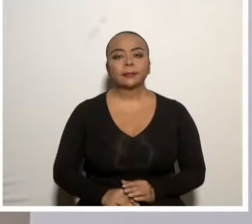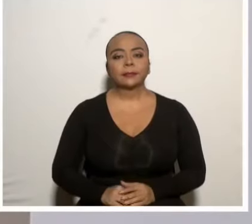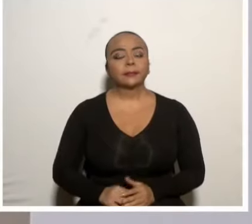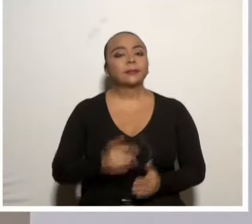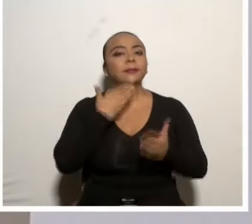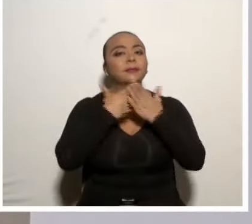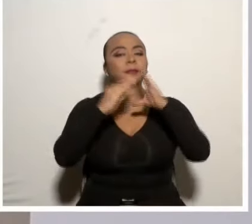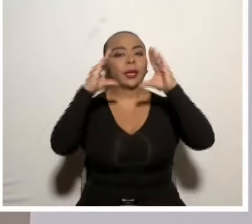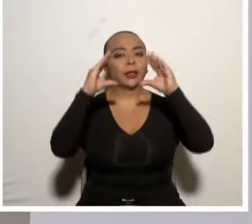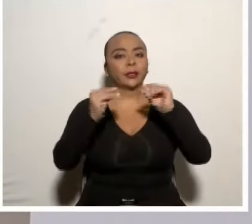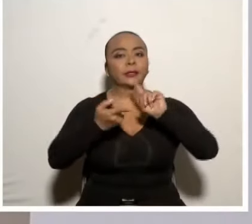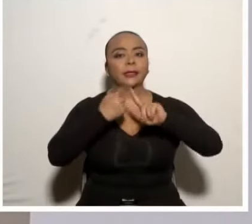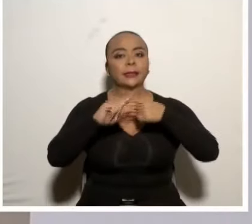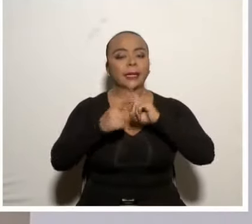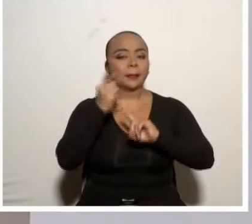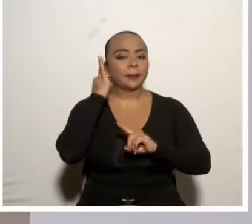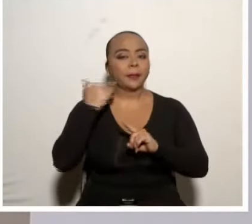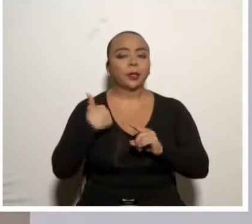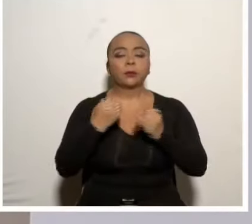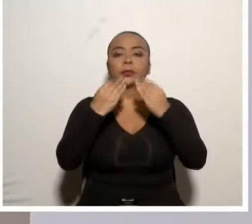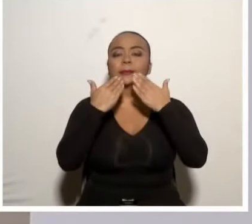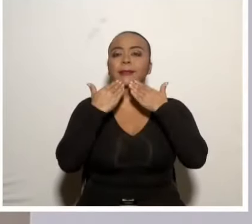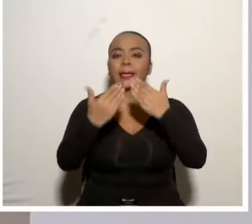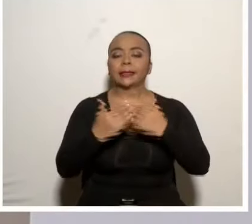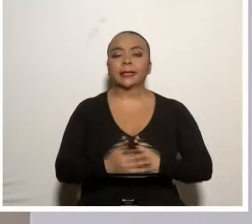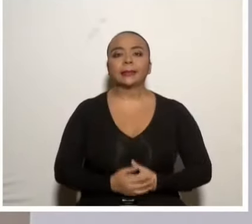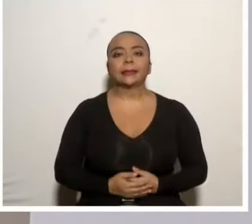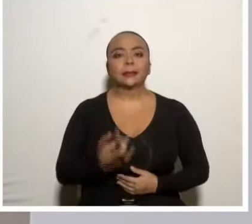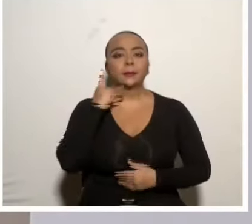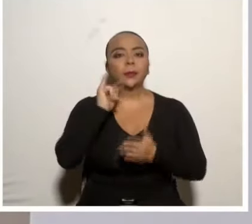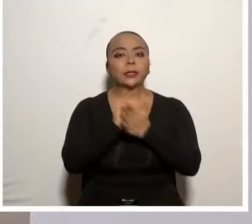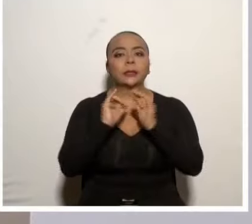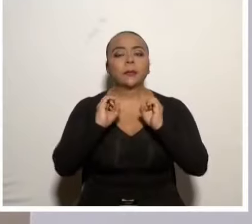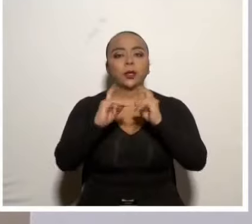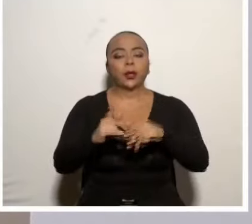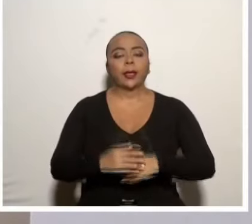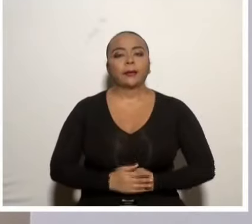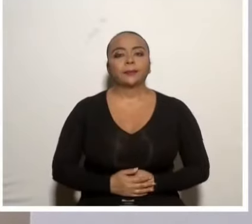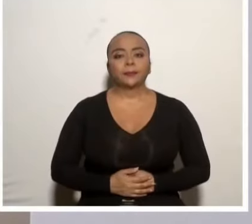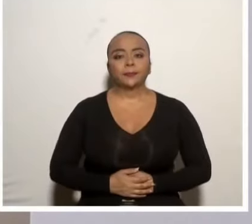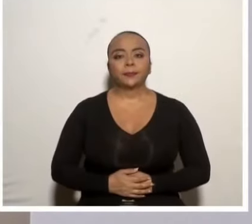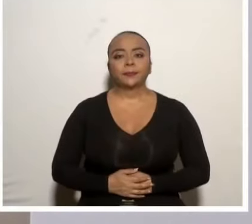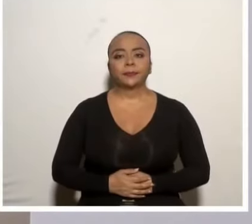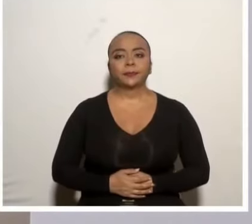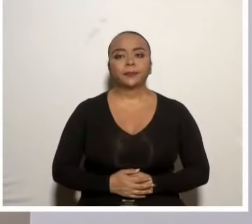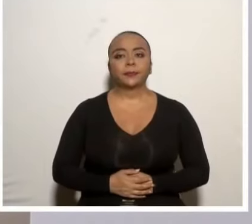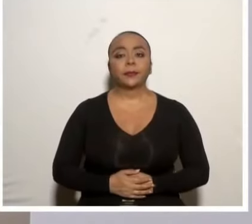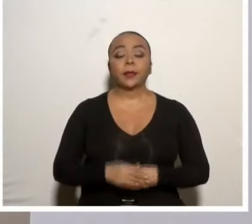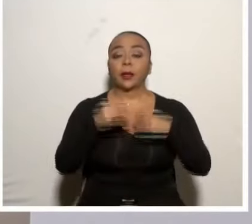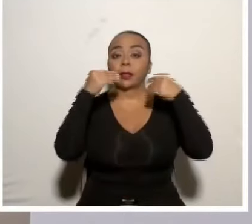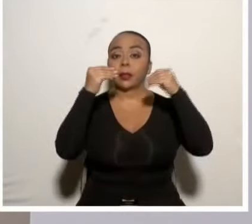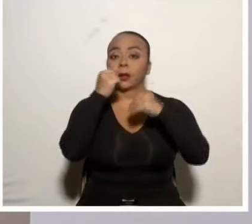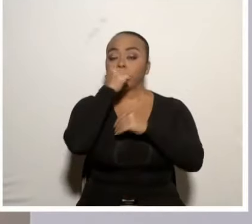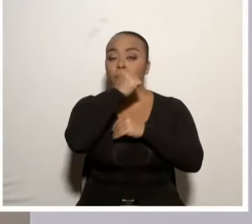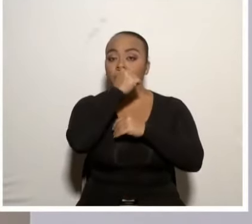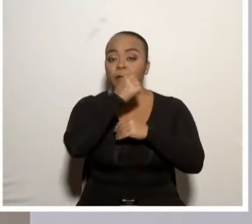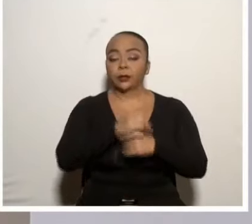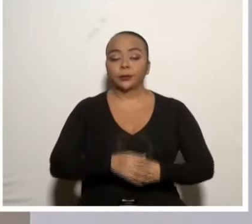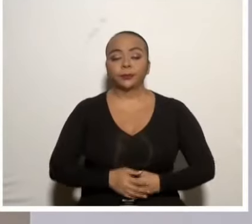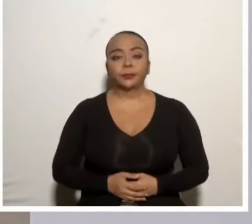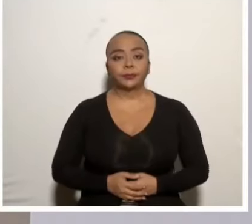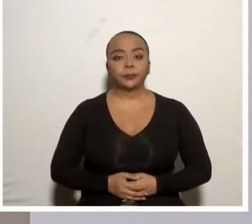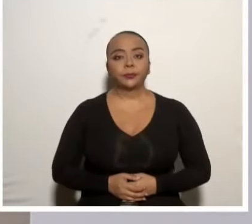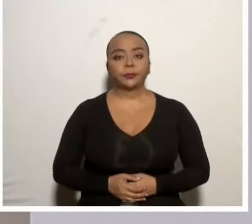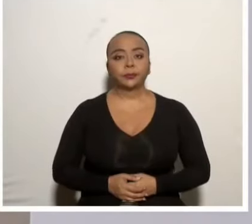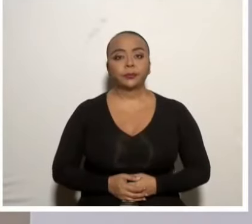Buenas noches, amigos y amigas. Muchísimas gracias por esta oportunidad. En el caso del narcotráfico,